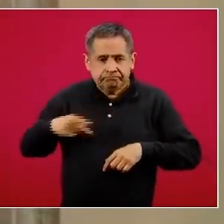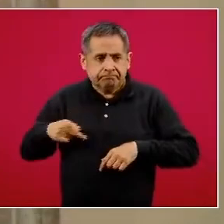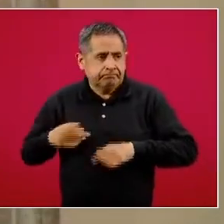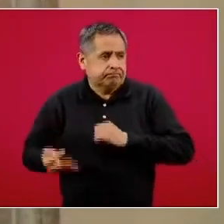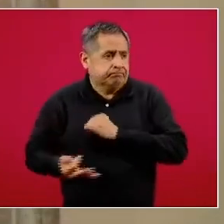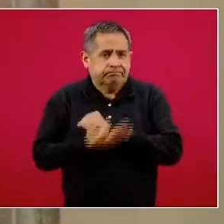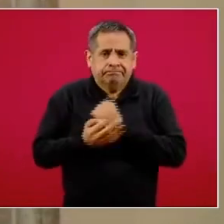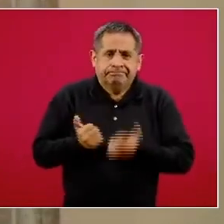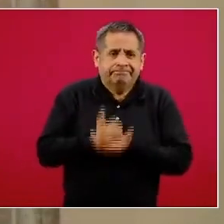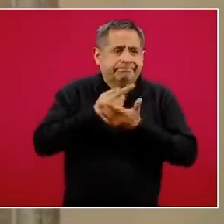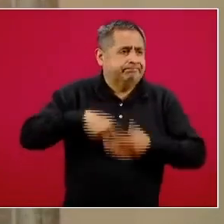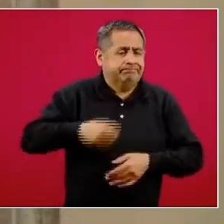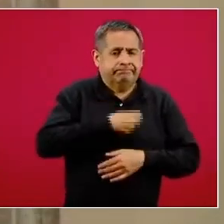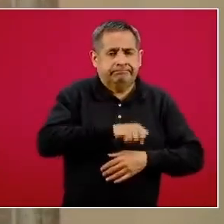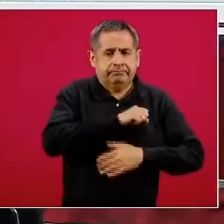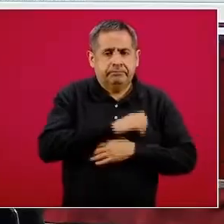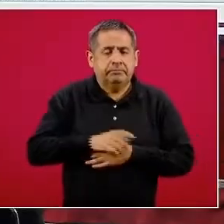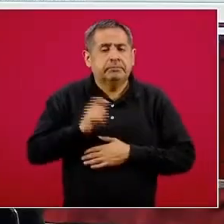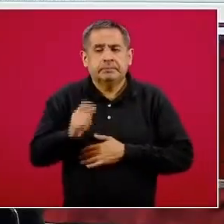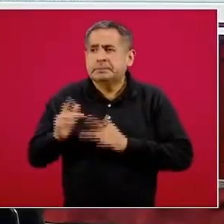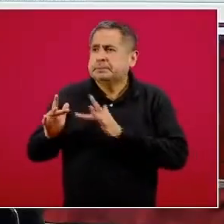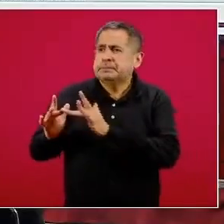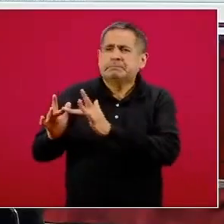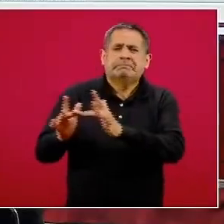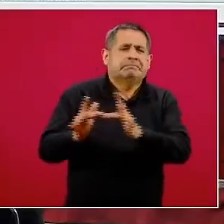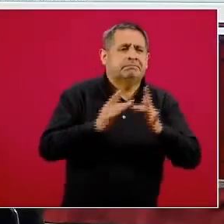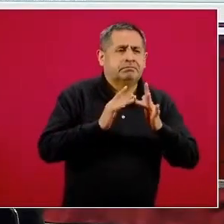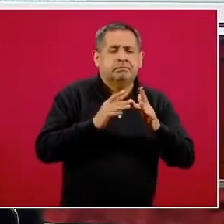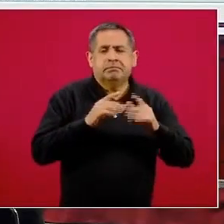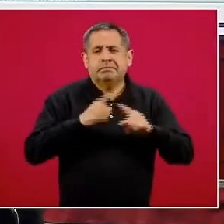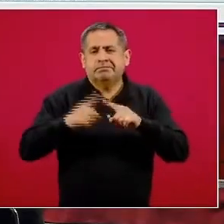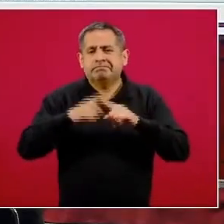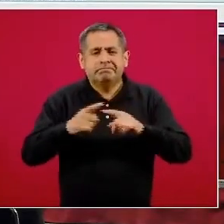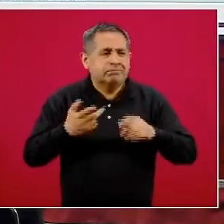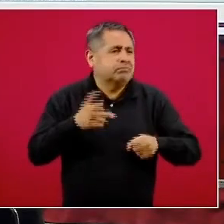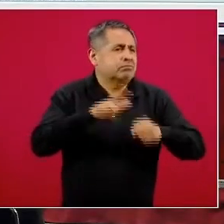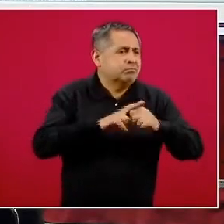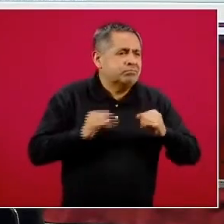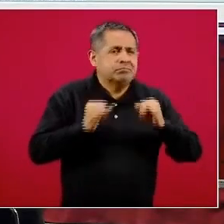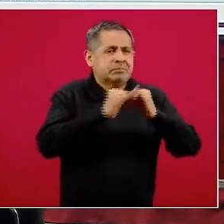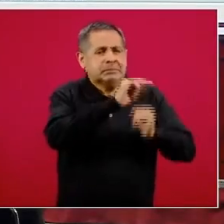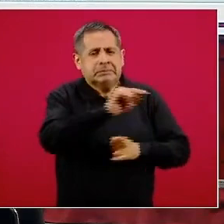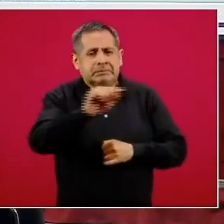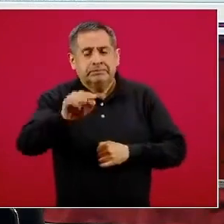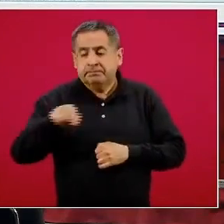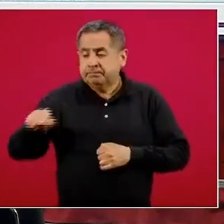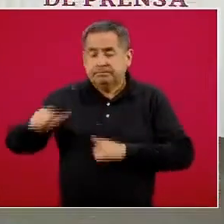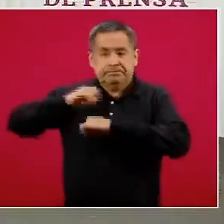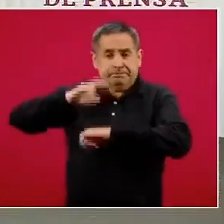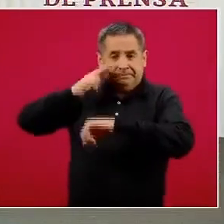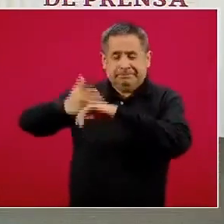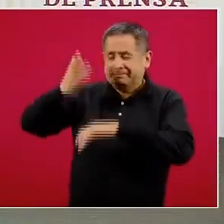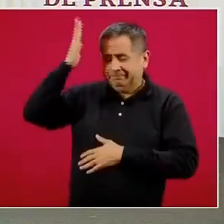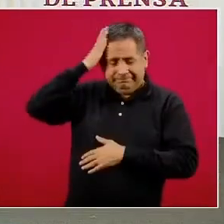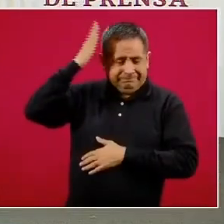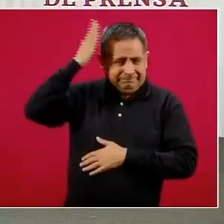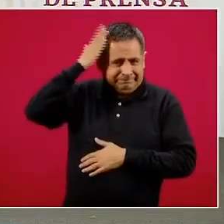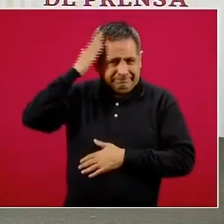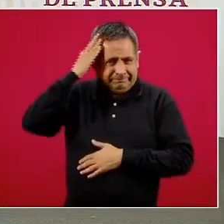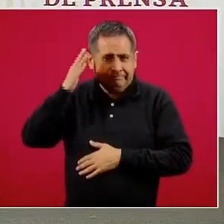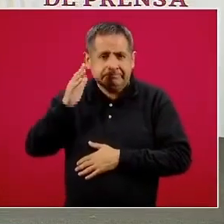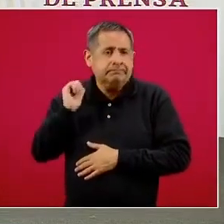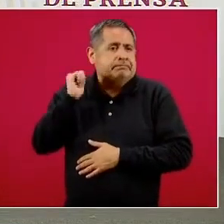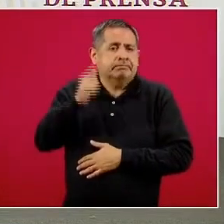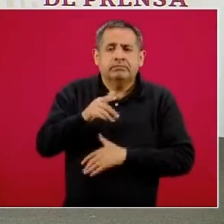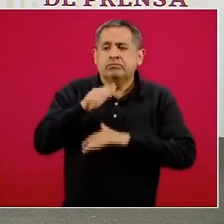salud. Tenemos contacto entonces con todos los servicios de salud de las entidades, somos el Centro Nacional para el